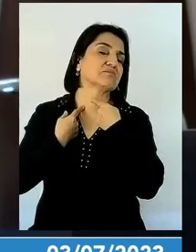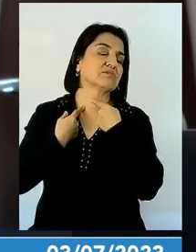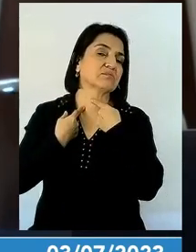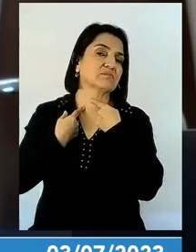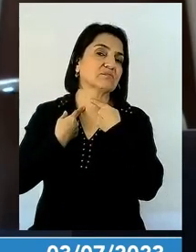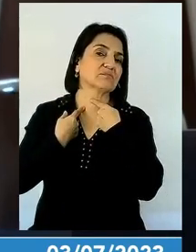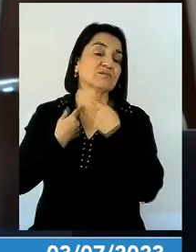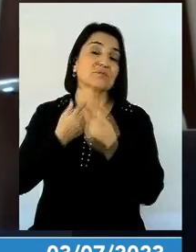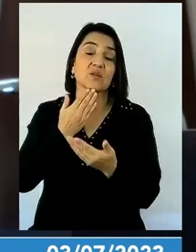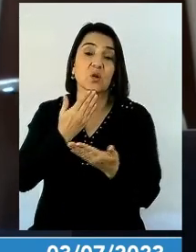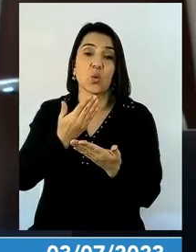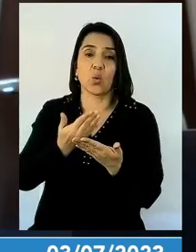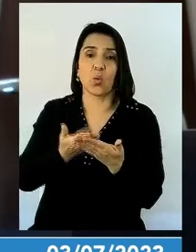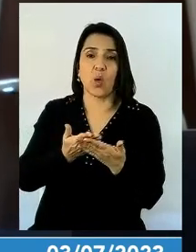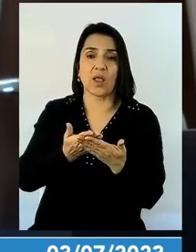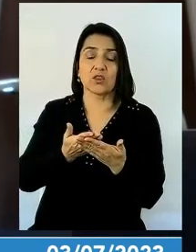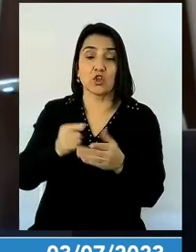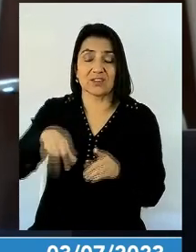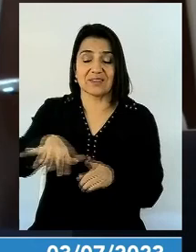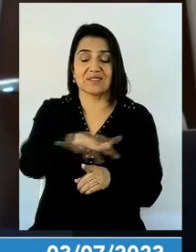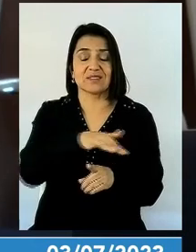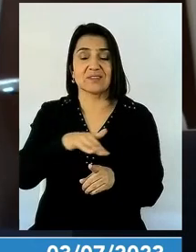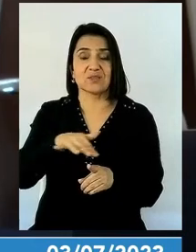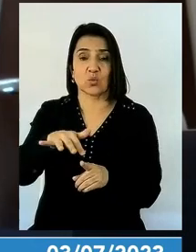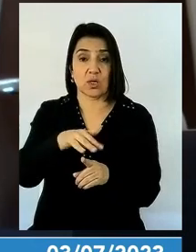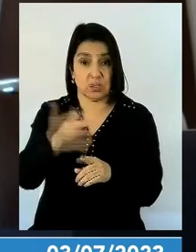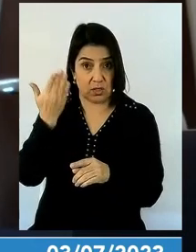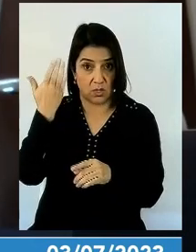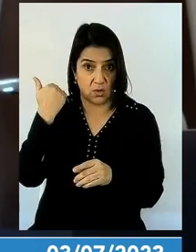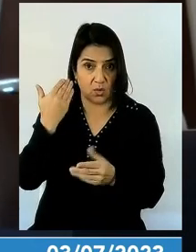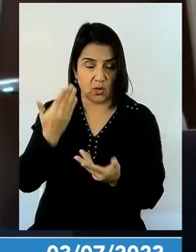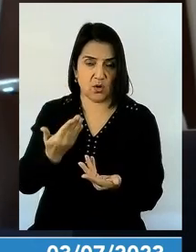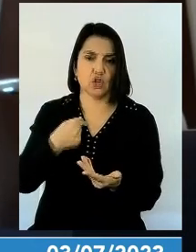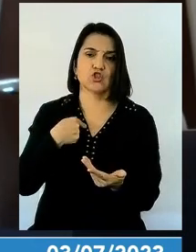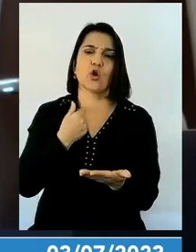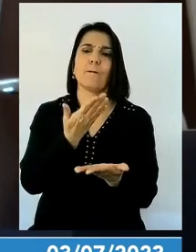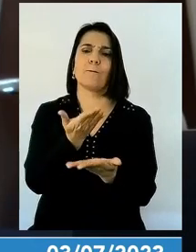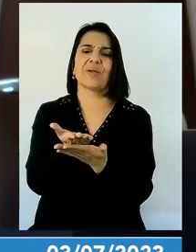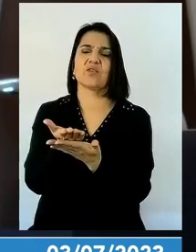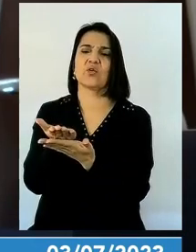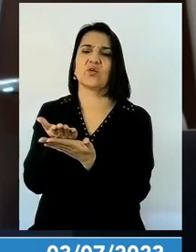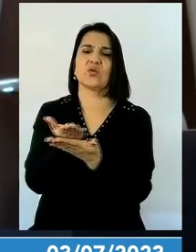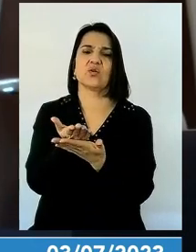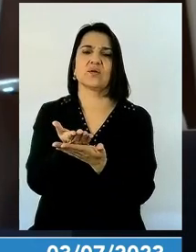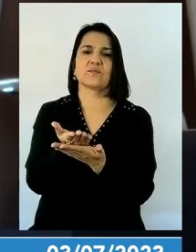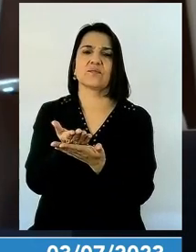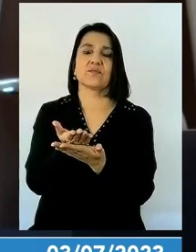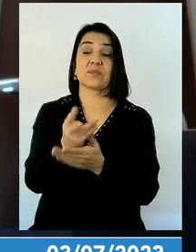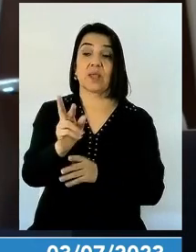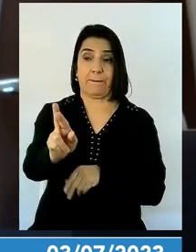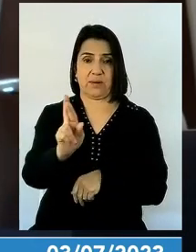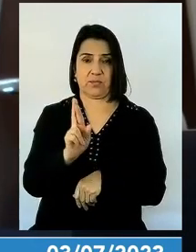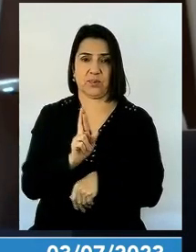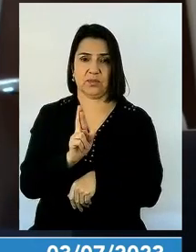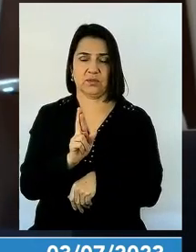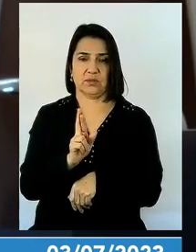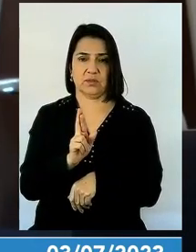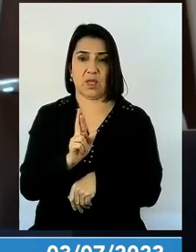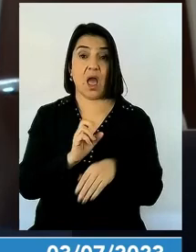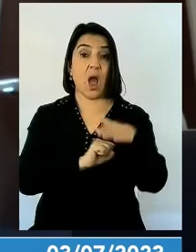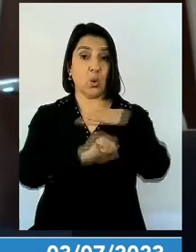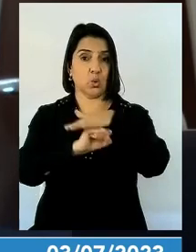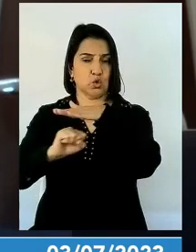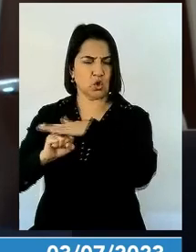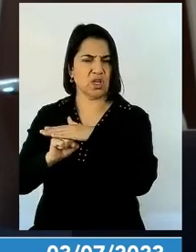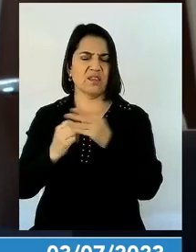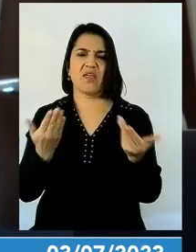toda esta situación, pido que me respondan las autoridades respecto de cómo es